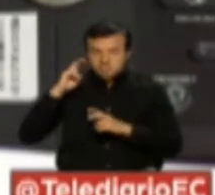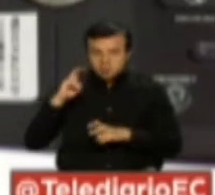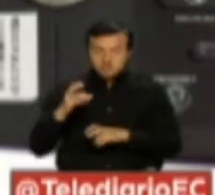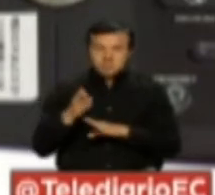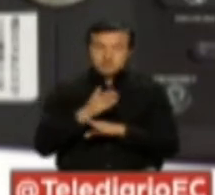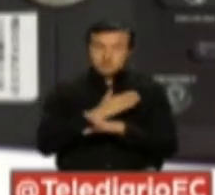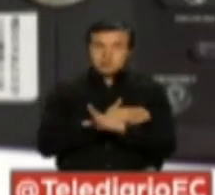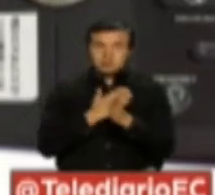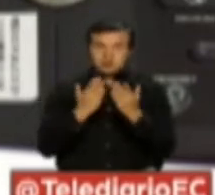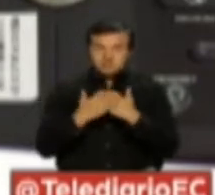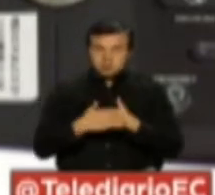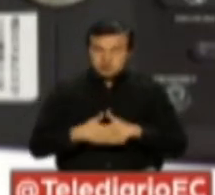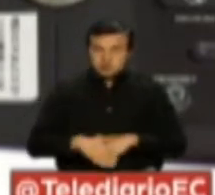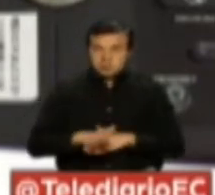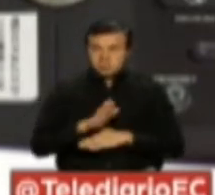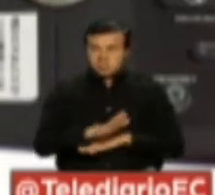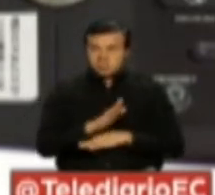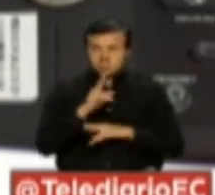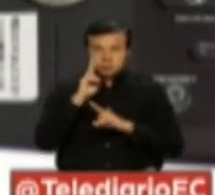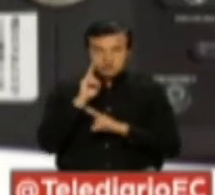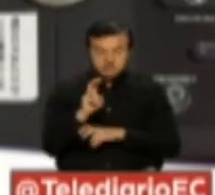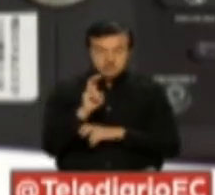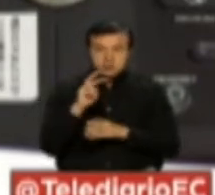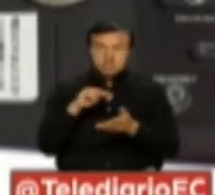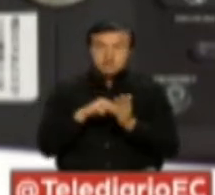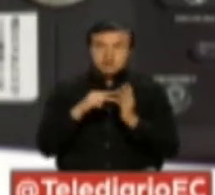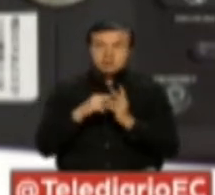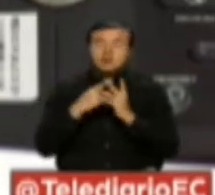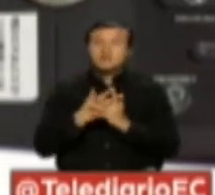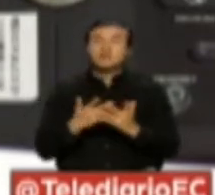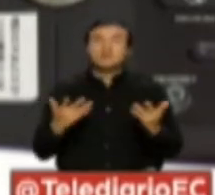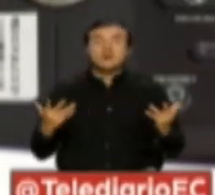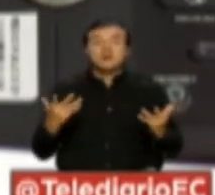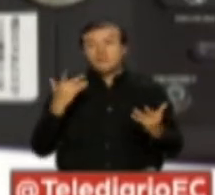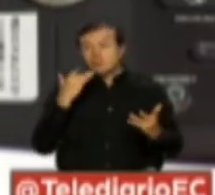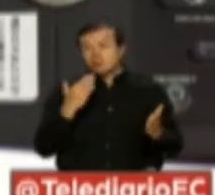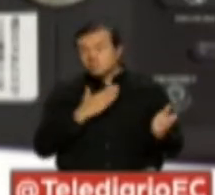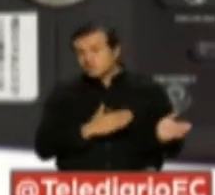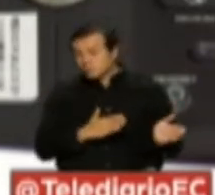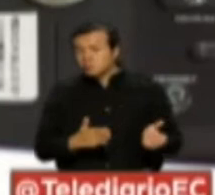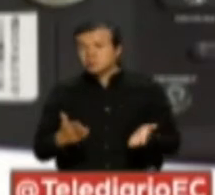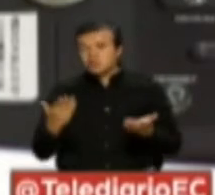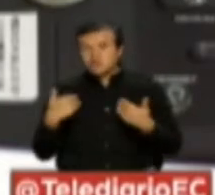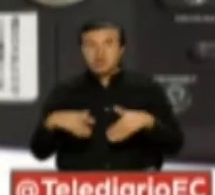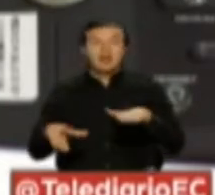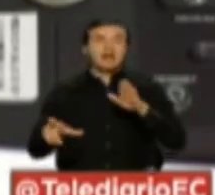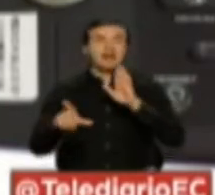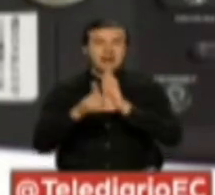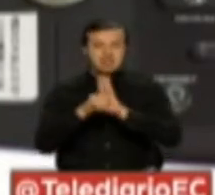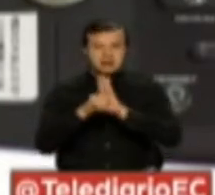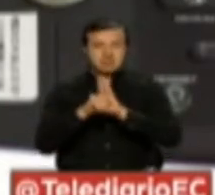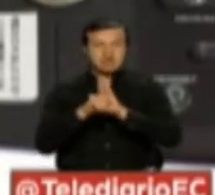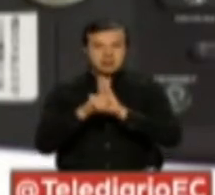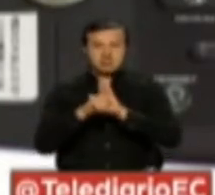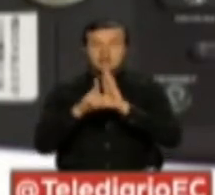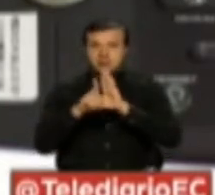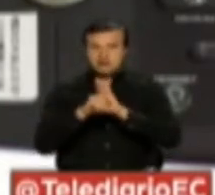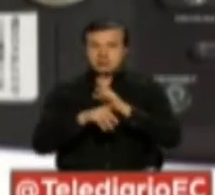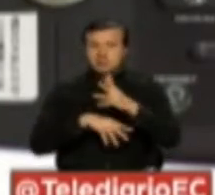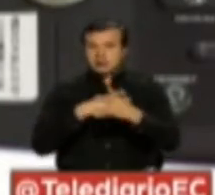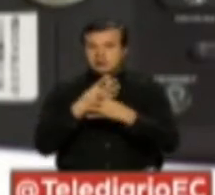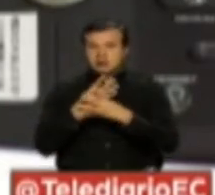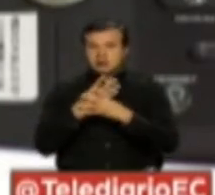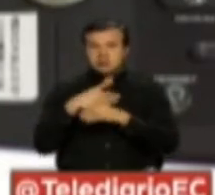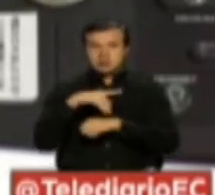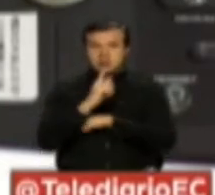previa. La investigación previa no puede superar algunos plazos. Se establece en el Código Orgánico Integral Penal que los